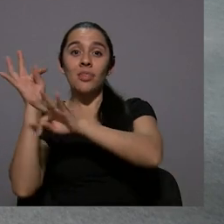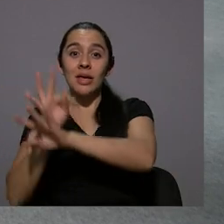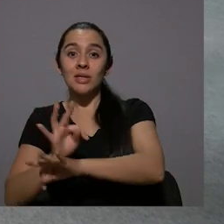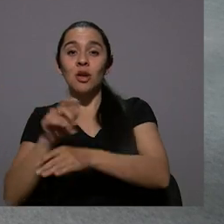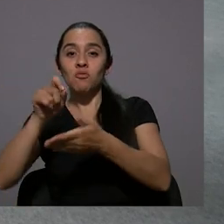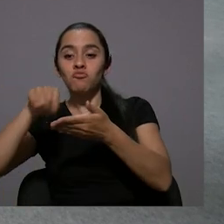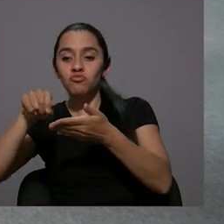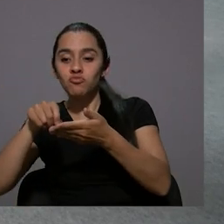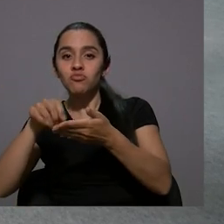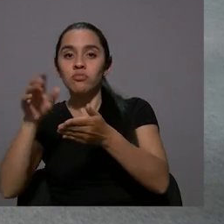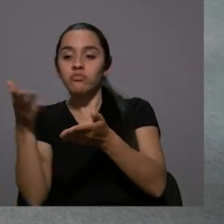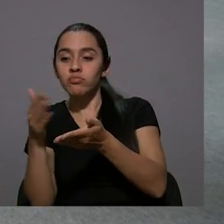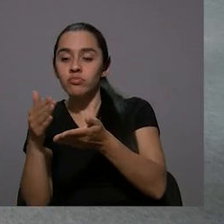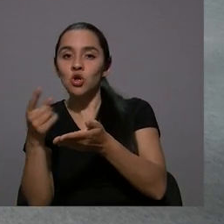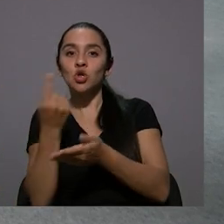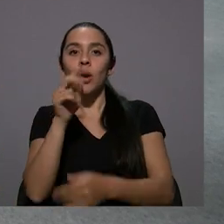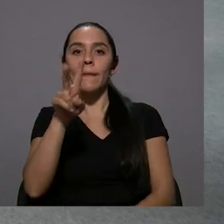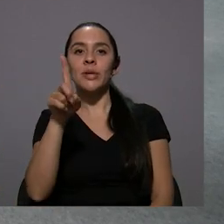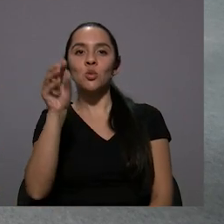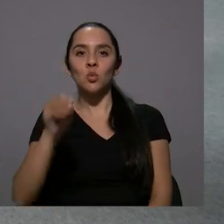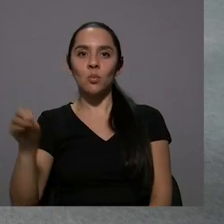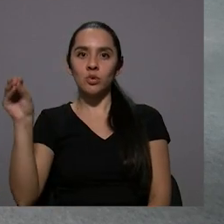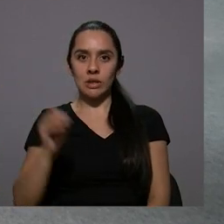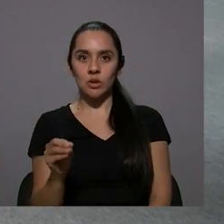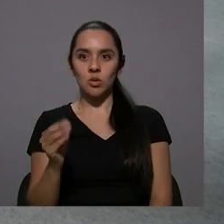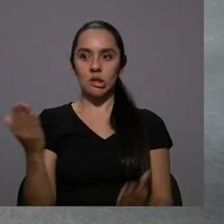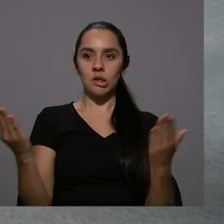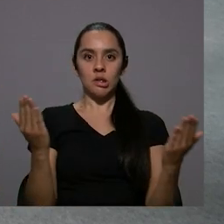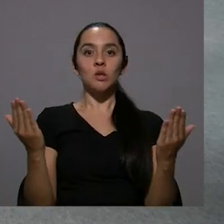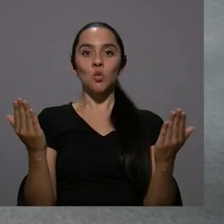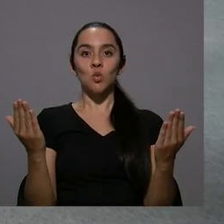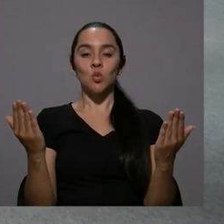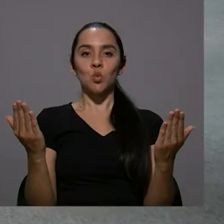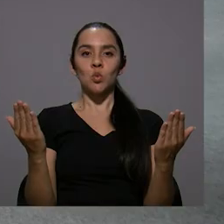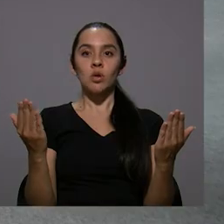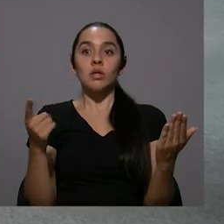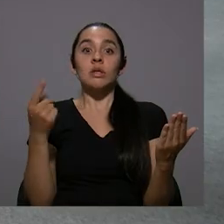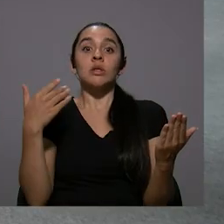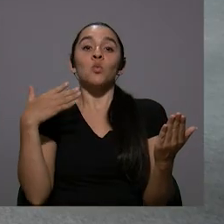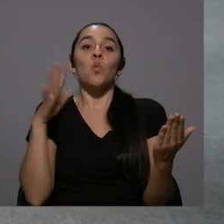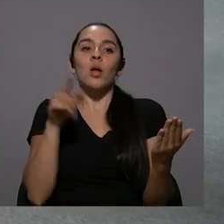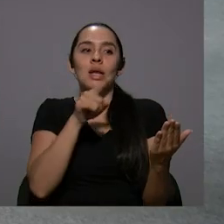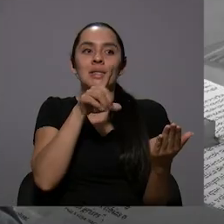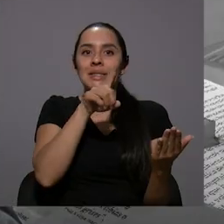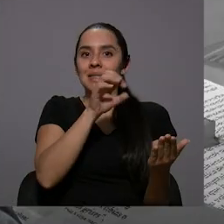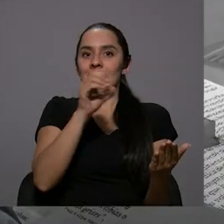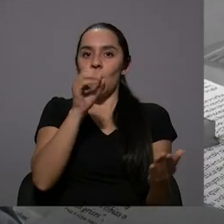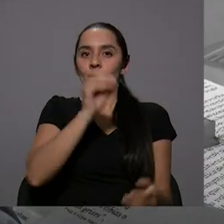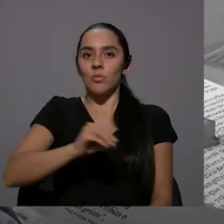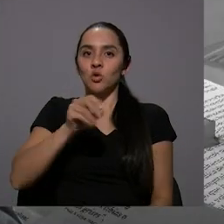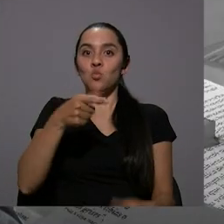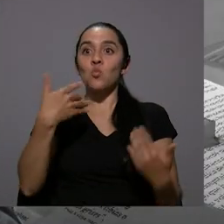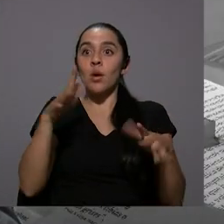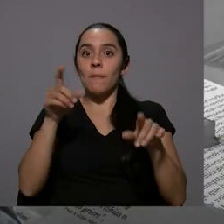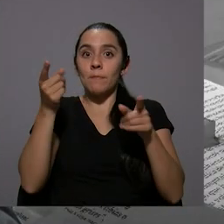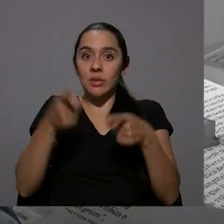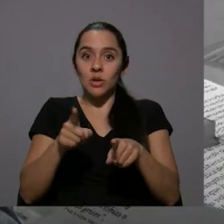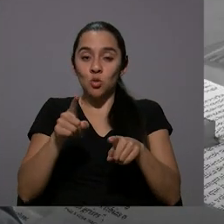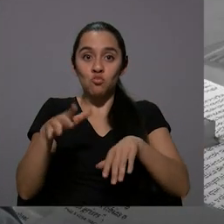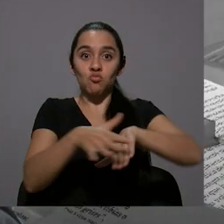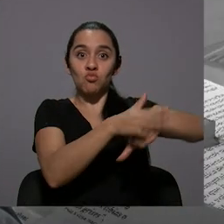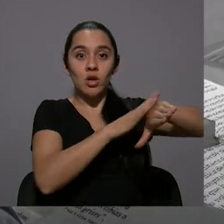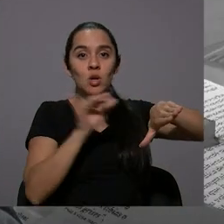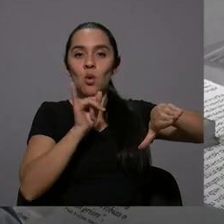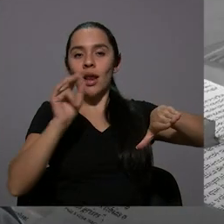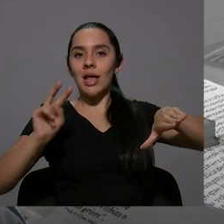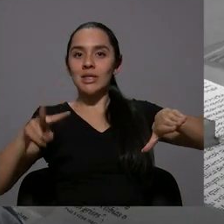tradicional apenas tenemos el 21 por. es decir ya si hubiera sido el 100% si esto se hubiera comportado en todo el país igual que